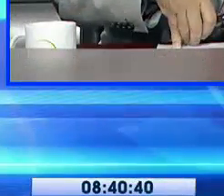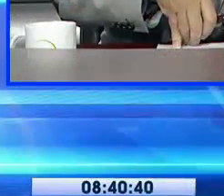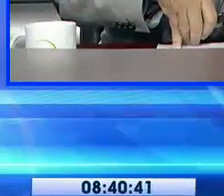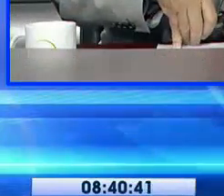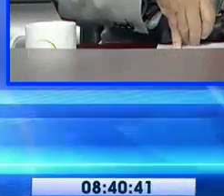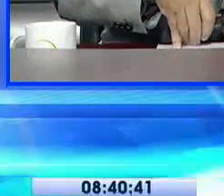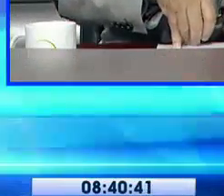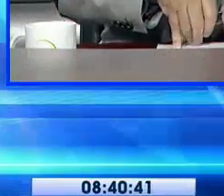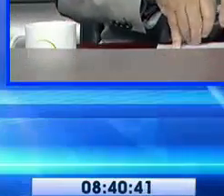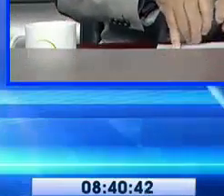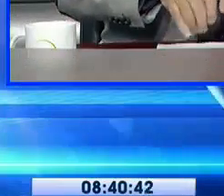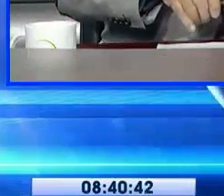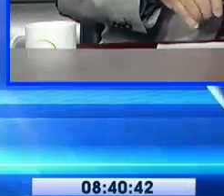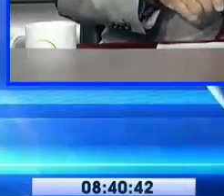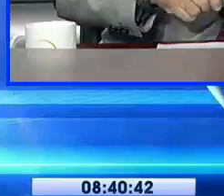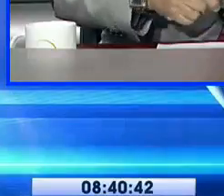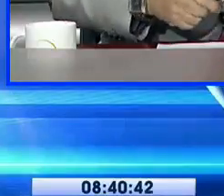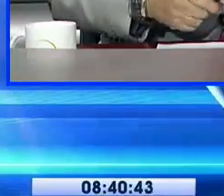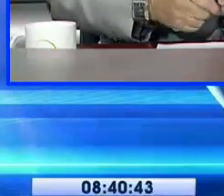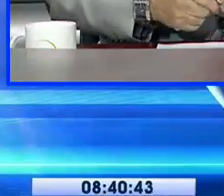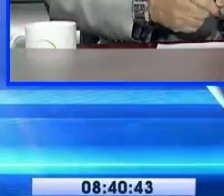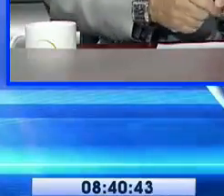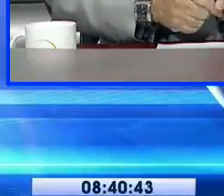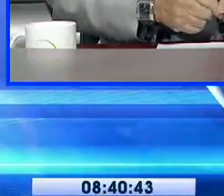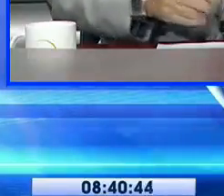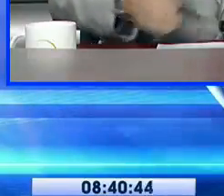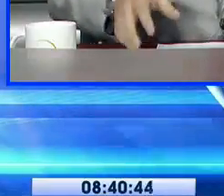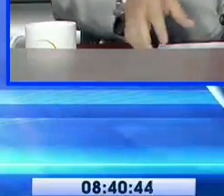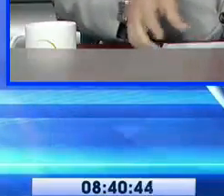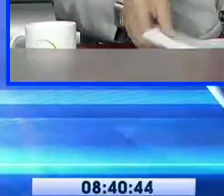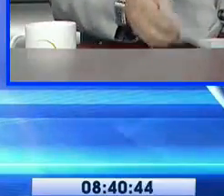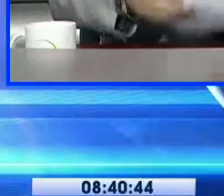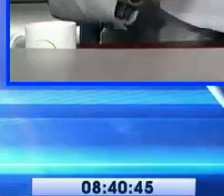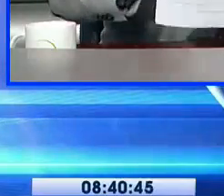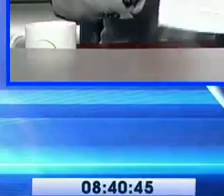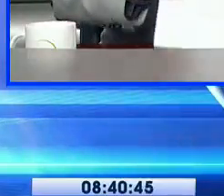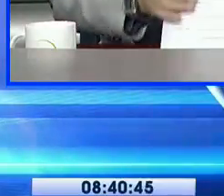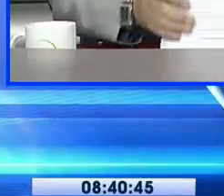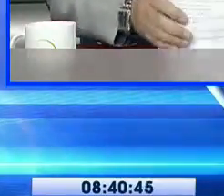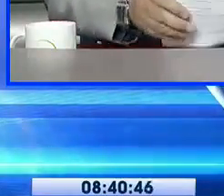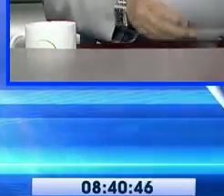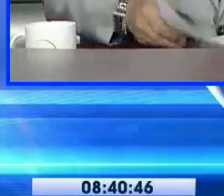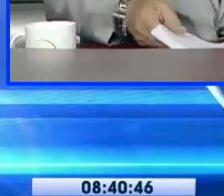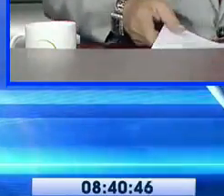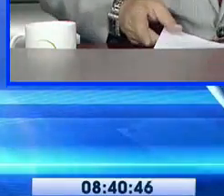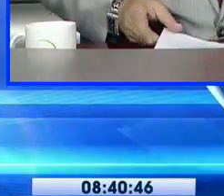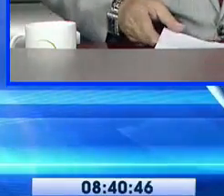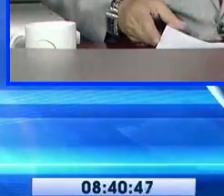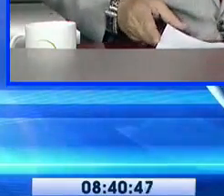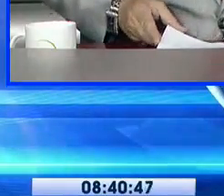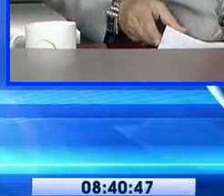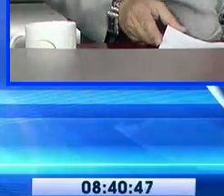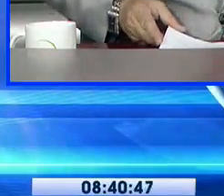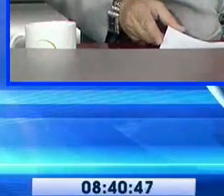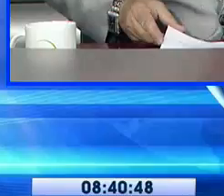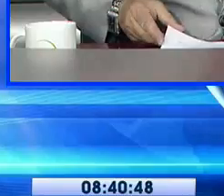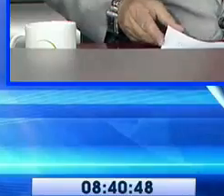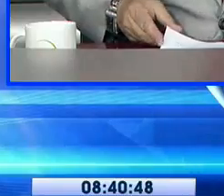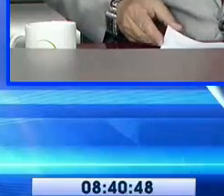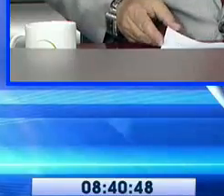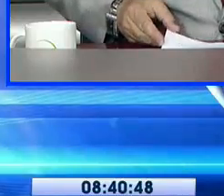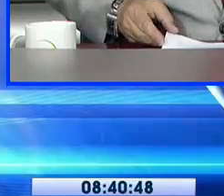Bueno, no se pierda nuestro segmento Los Zapatos de, que suena muy interesante. Ahora también suena muy interesante lo que José Morales tiene que